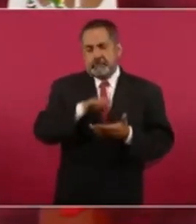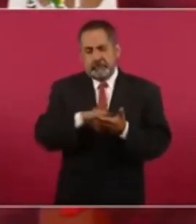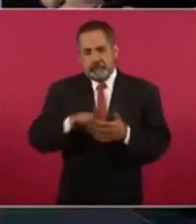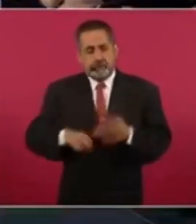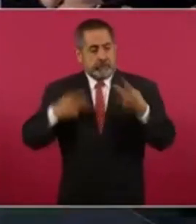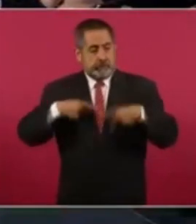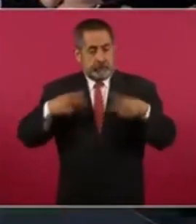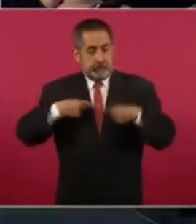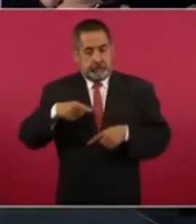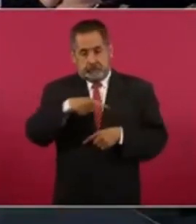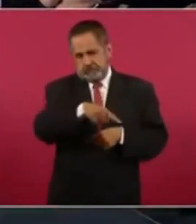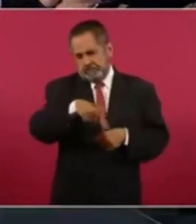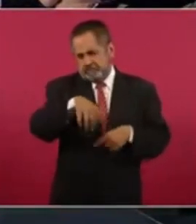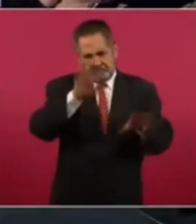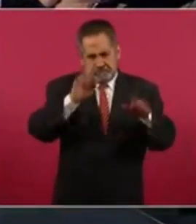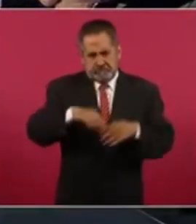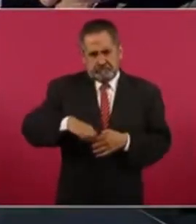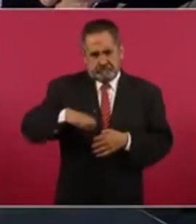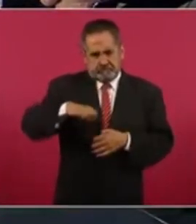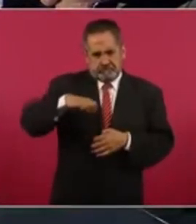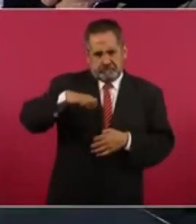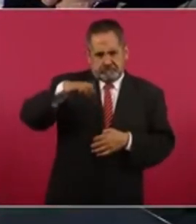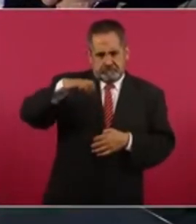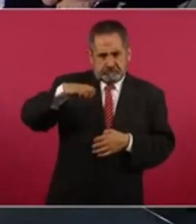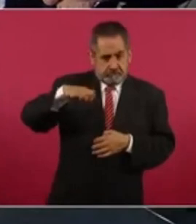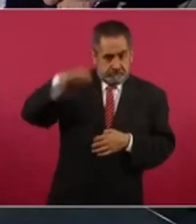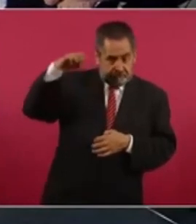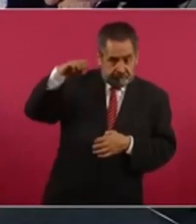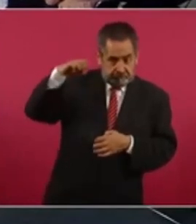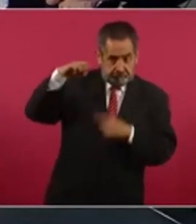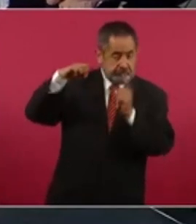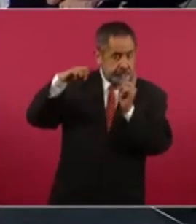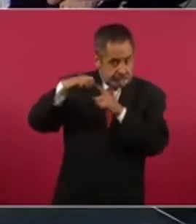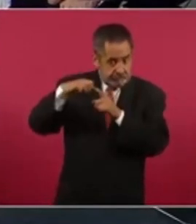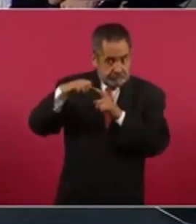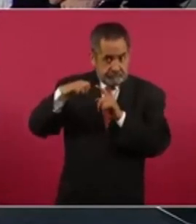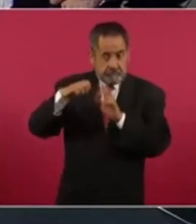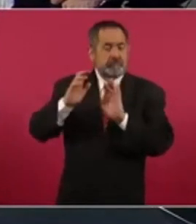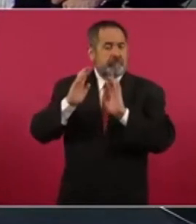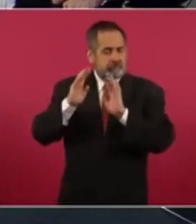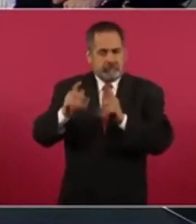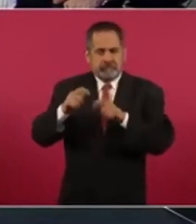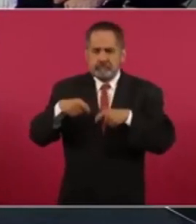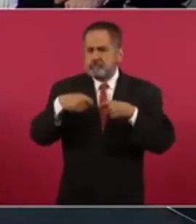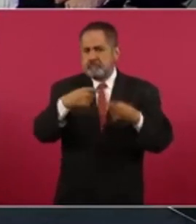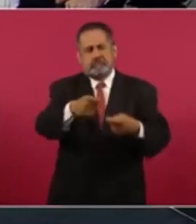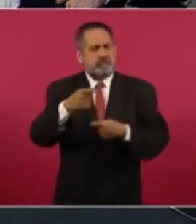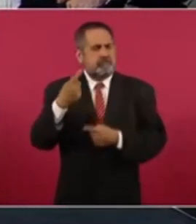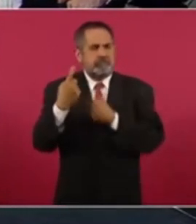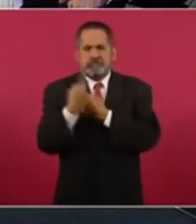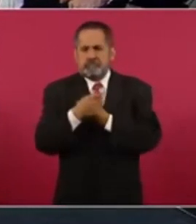una determinada edad, ya tiene una pensión,